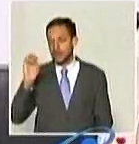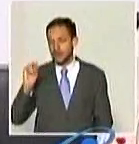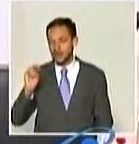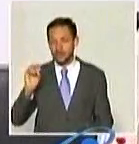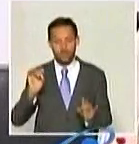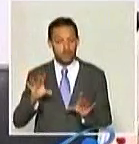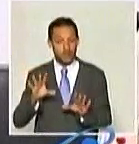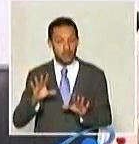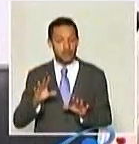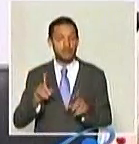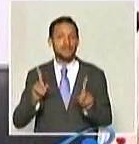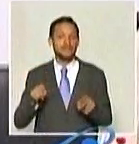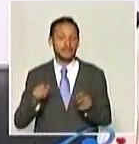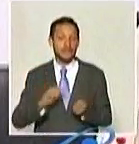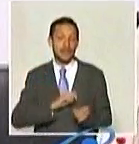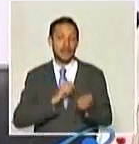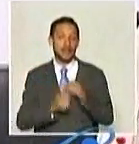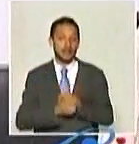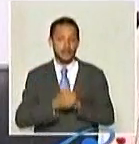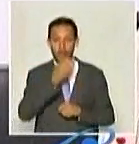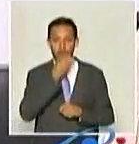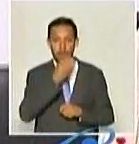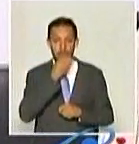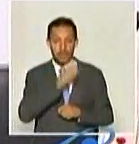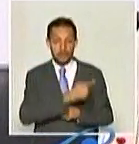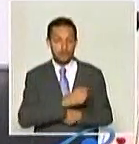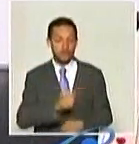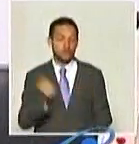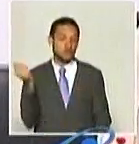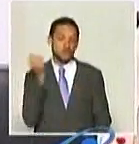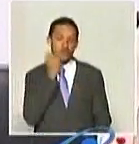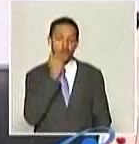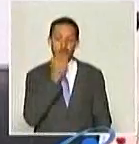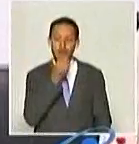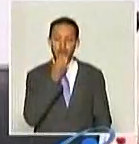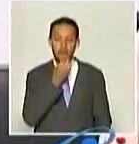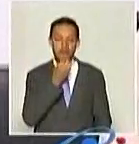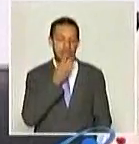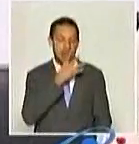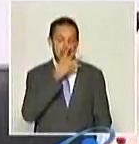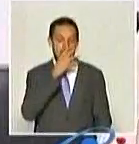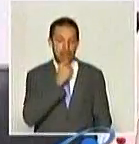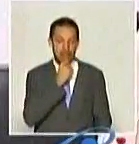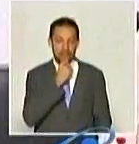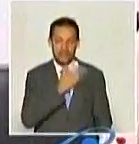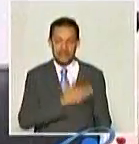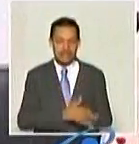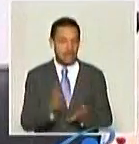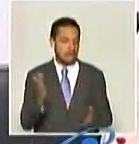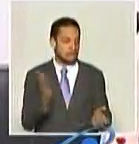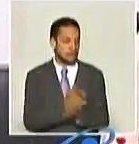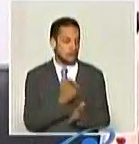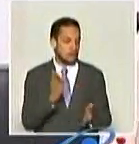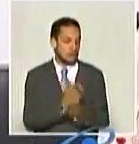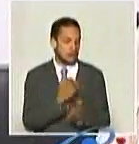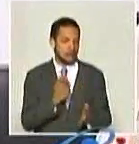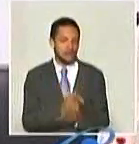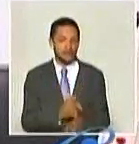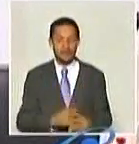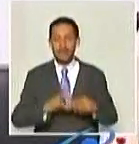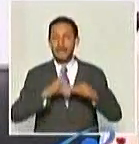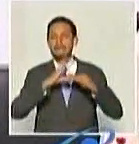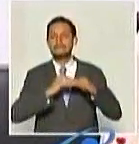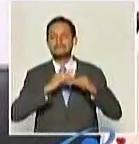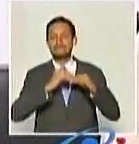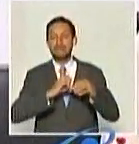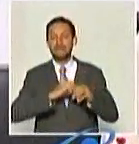cambio en la alimentación de la persona. Si usted no cambia su alimentación, usted va a mantener su organismo ácido. Si usted sigue comiendo pan blanco, si usted